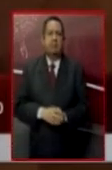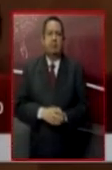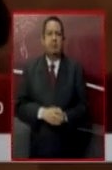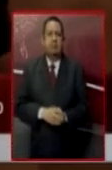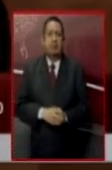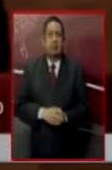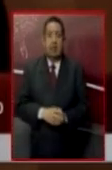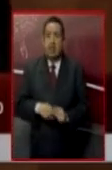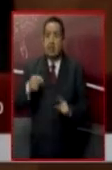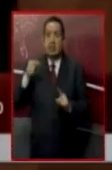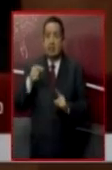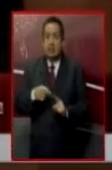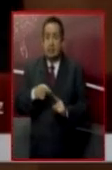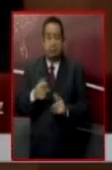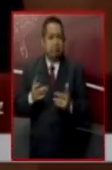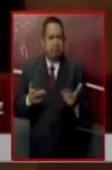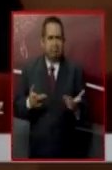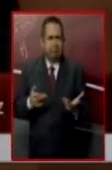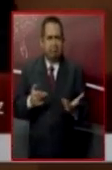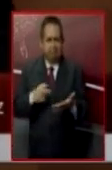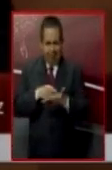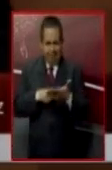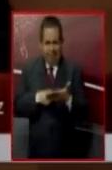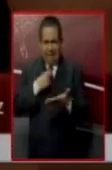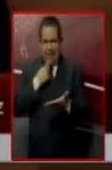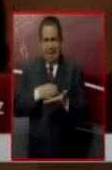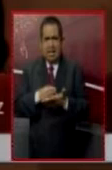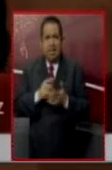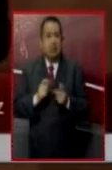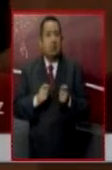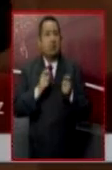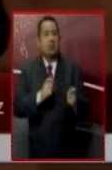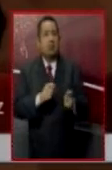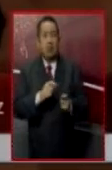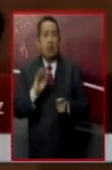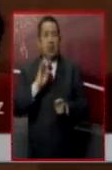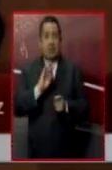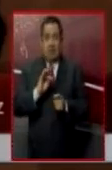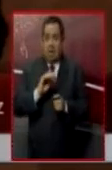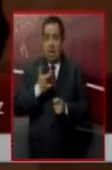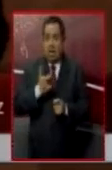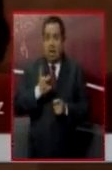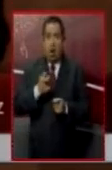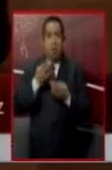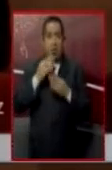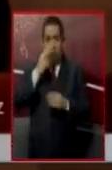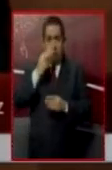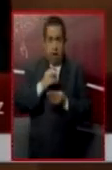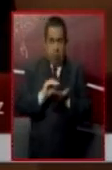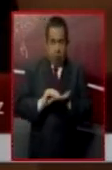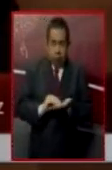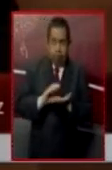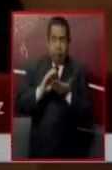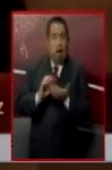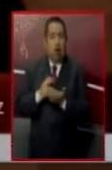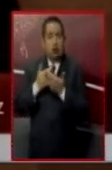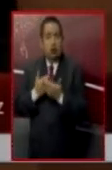En específico, se faculta a que sus excedentes financien